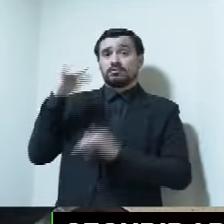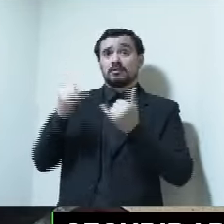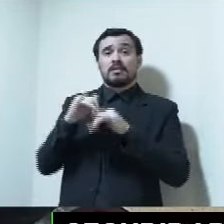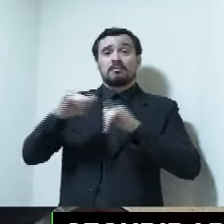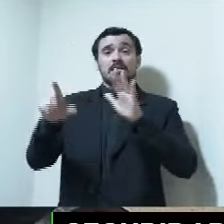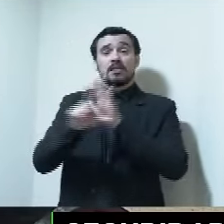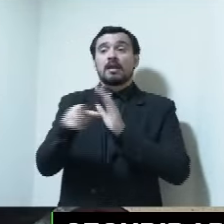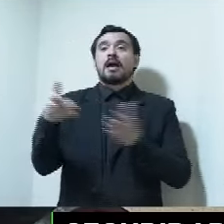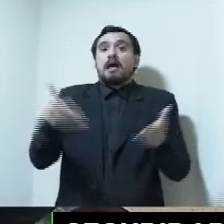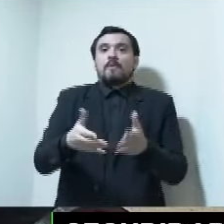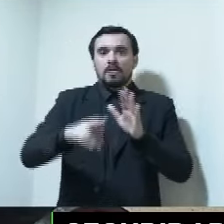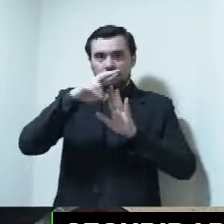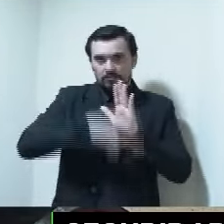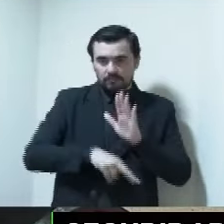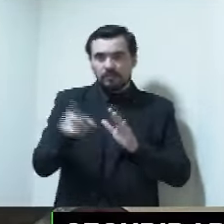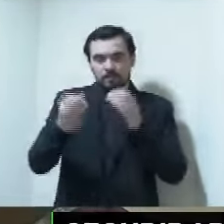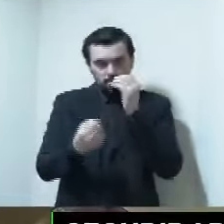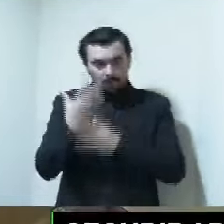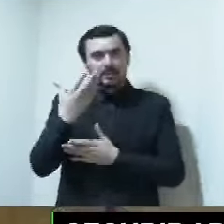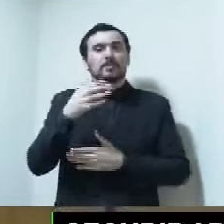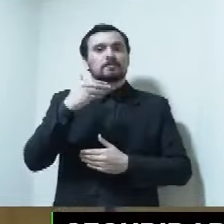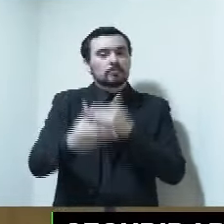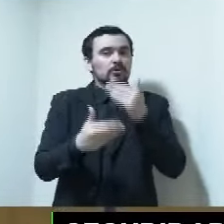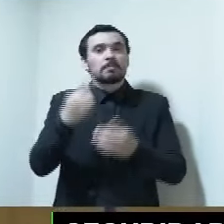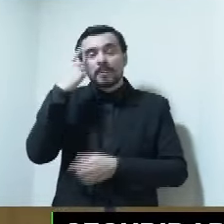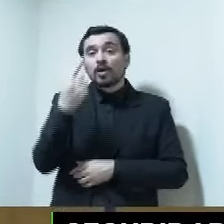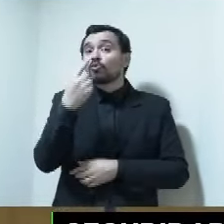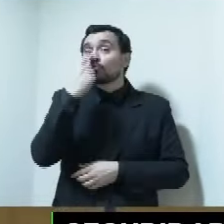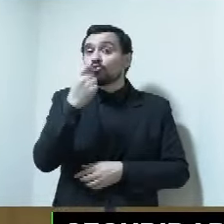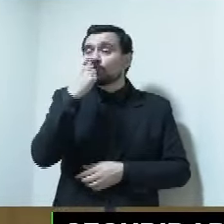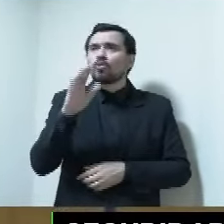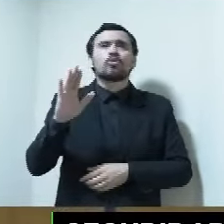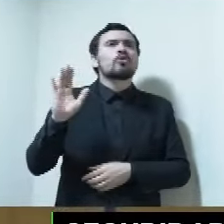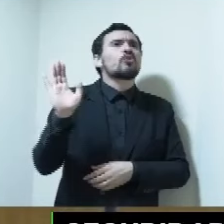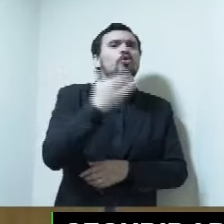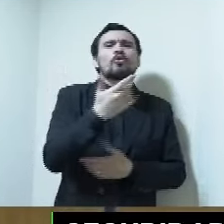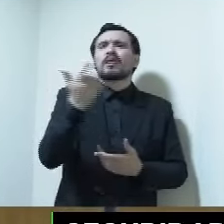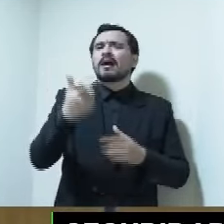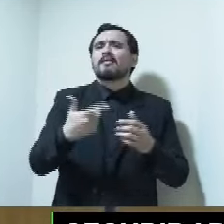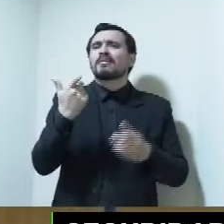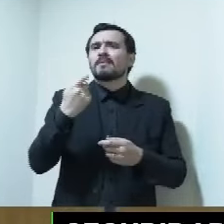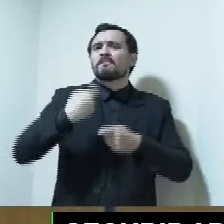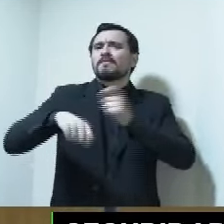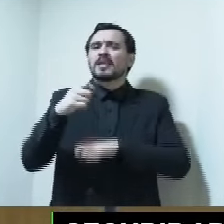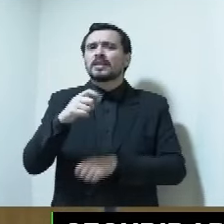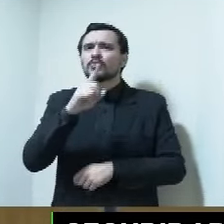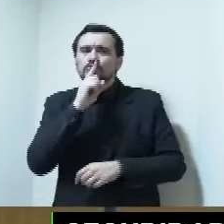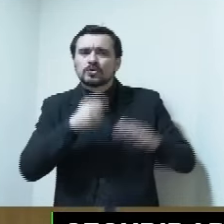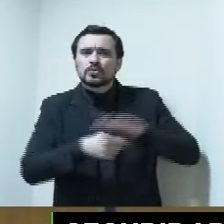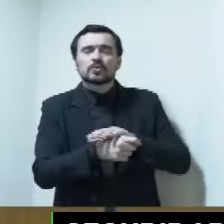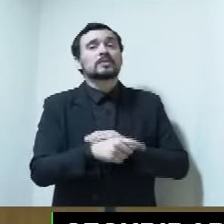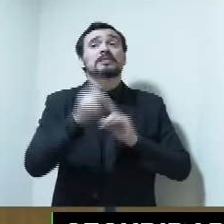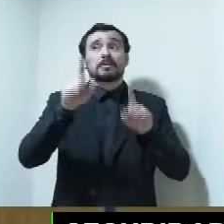Con esta reglamentación se ha iniciado por fin un proceso de control de toda la red de tráfico ilegal de armas en Paraguay y países